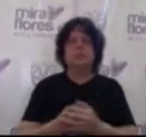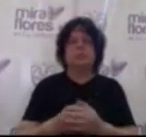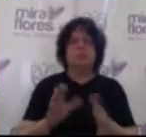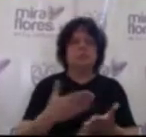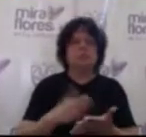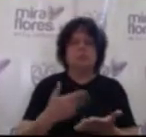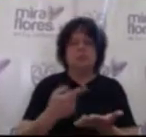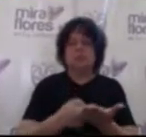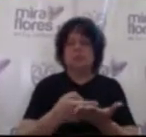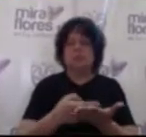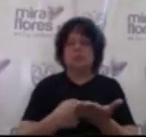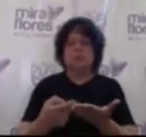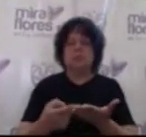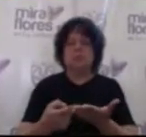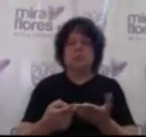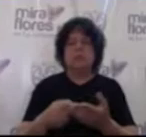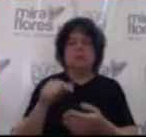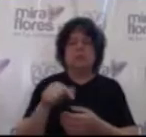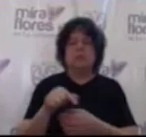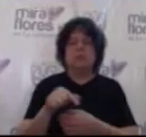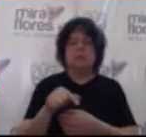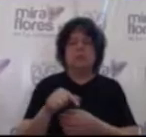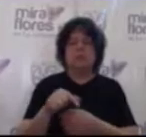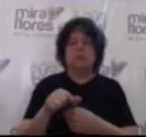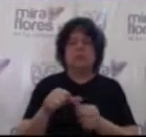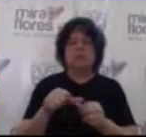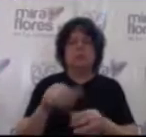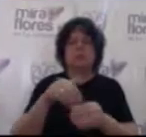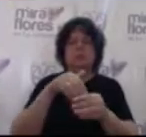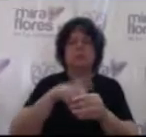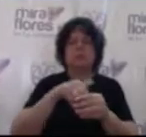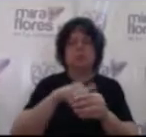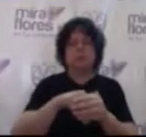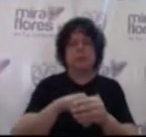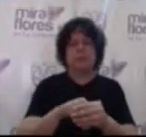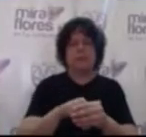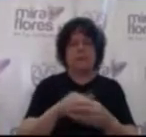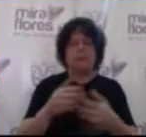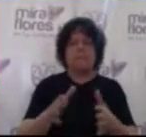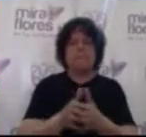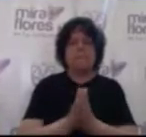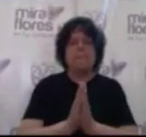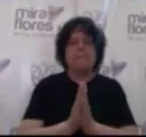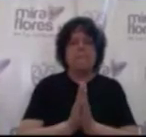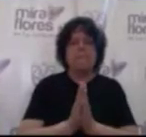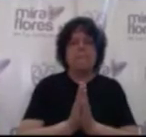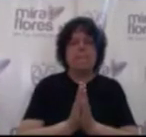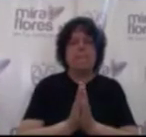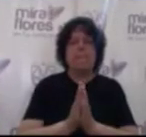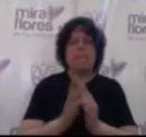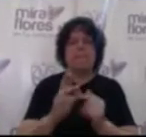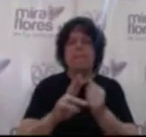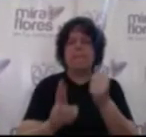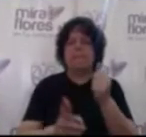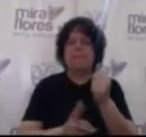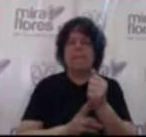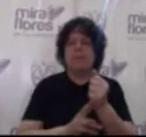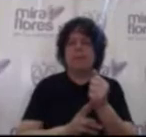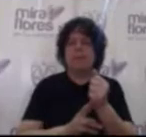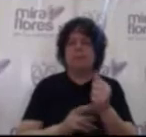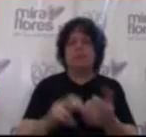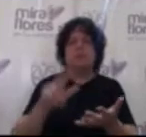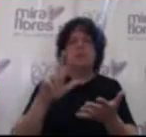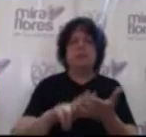No teniendo debate tampoco en este punto, vamos a proceder al voto. Vamos a pedirle entonces a los miembros del Consejo que se sirvan